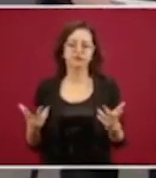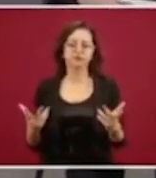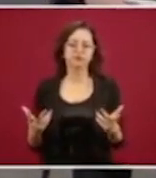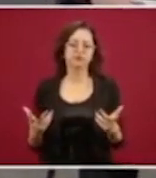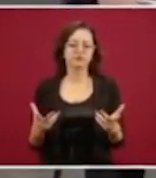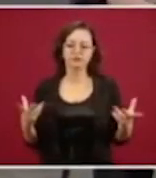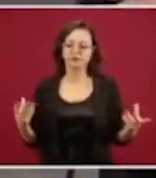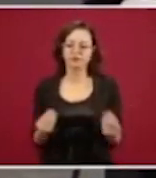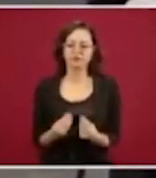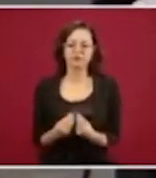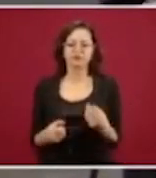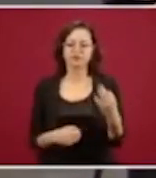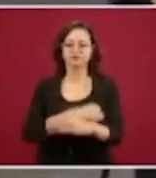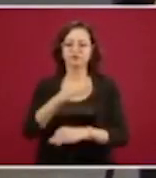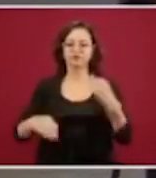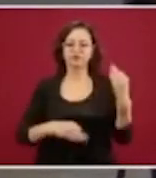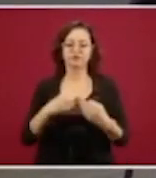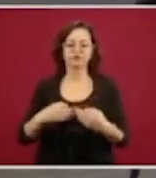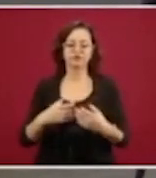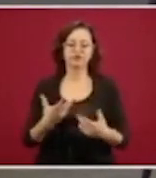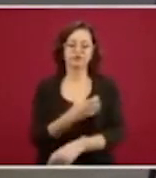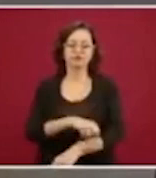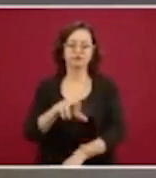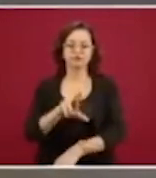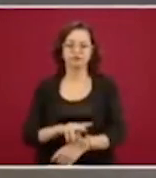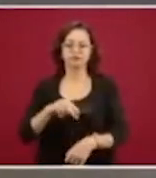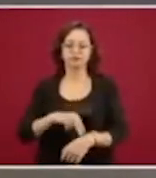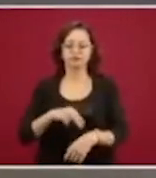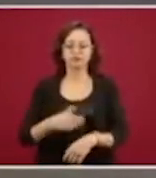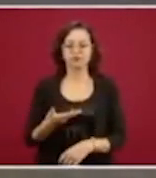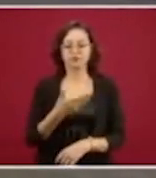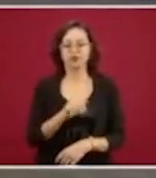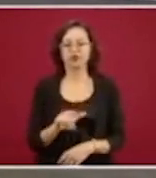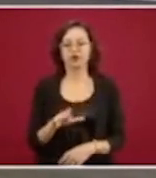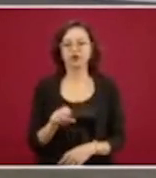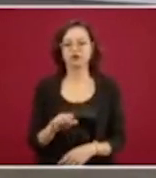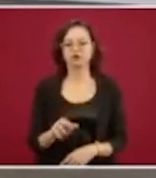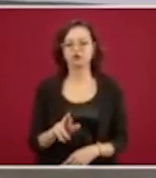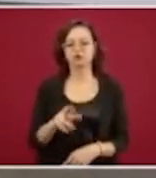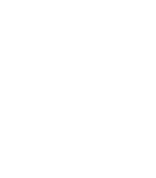trabajando todos juntos con el doctor Alcocer, secretario de Salud.